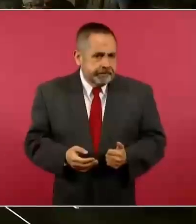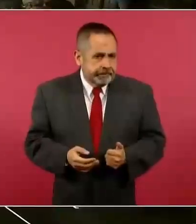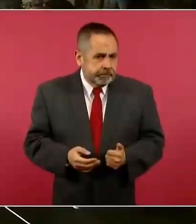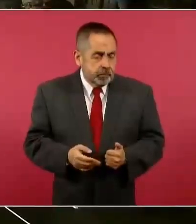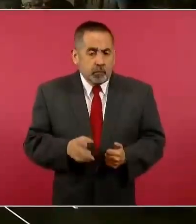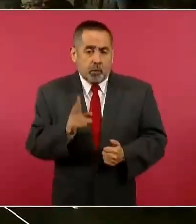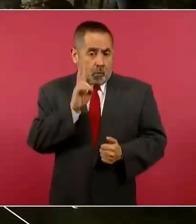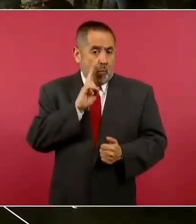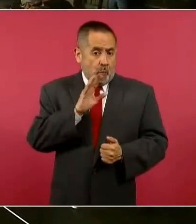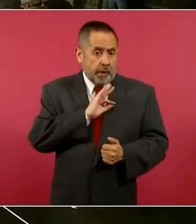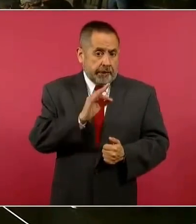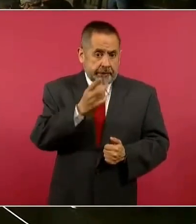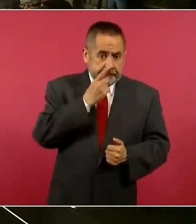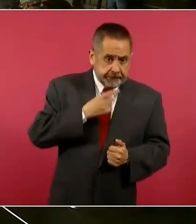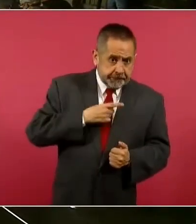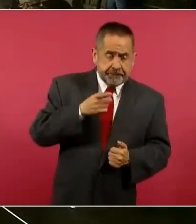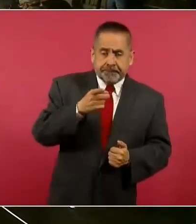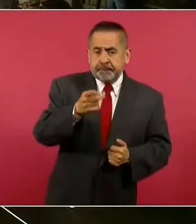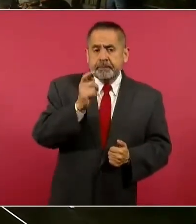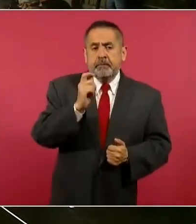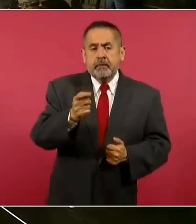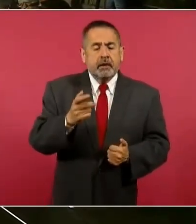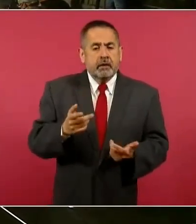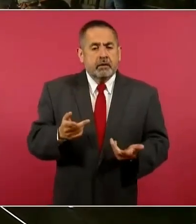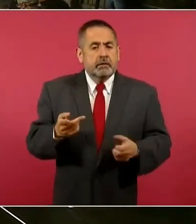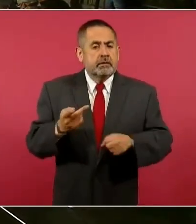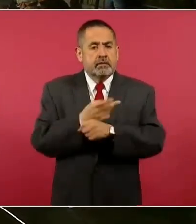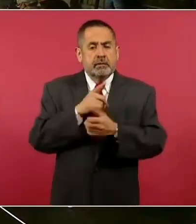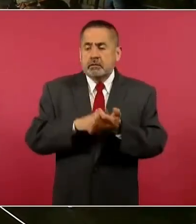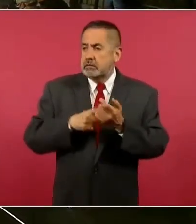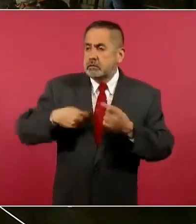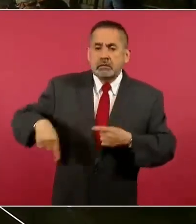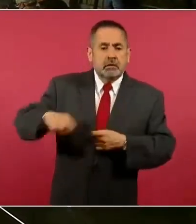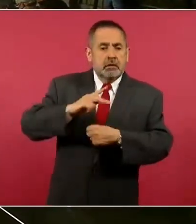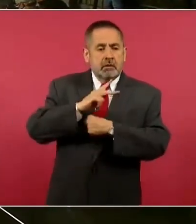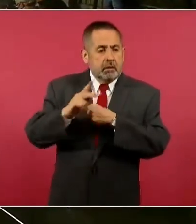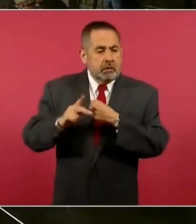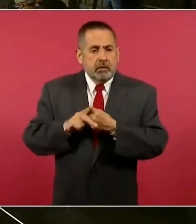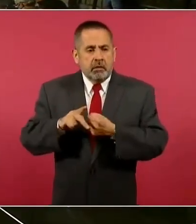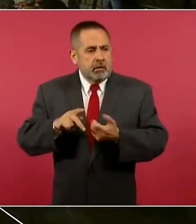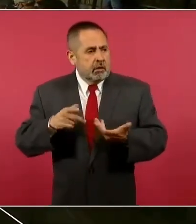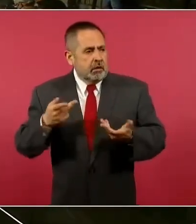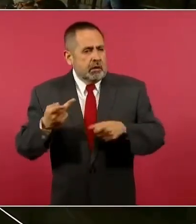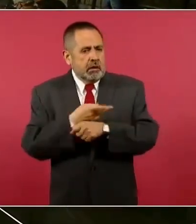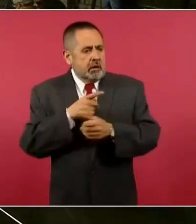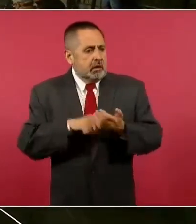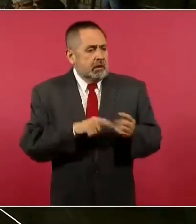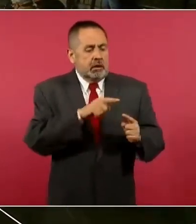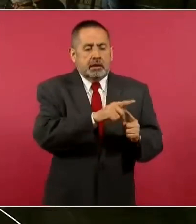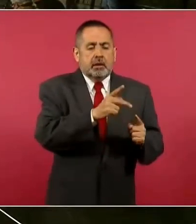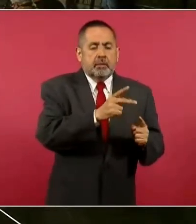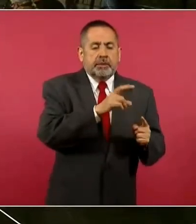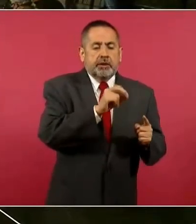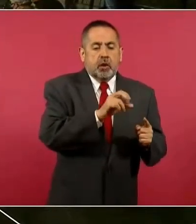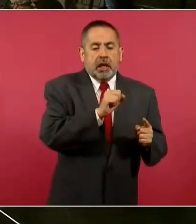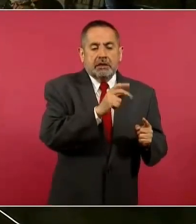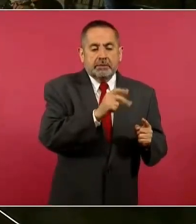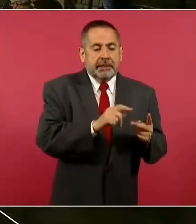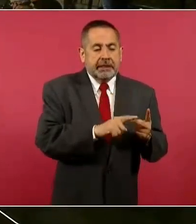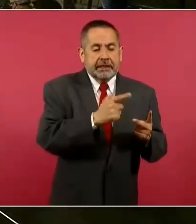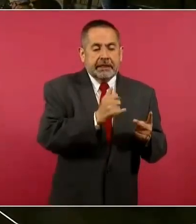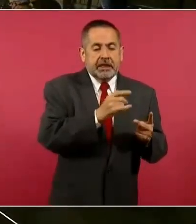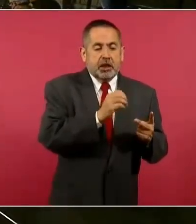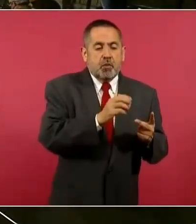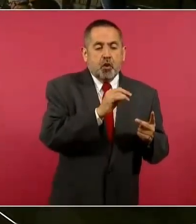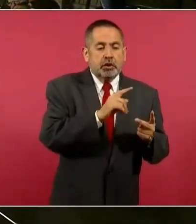presidente, ¿cuál ha sido el costo para el país de Guillermo Ortiz y Pedro Aspe? Esas serían las tres